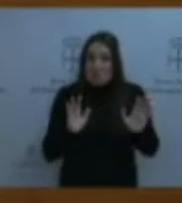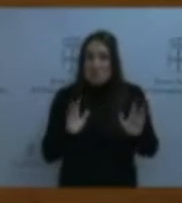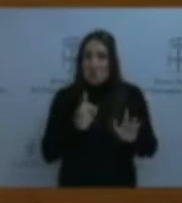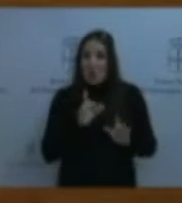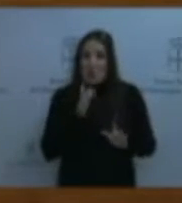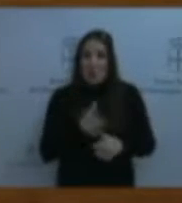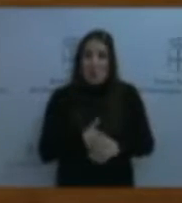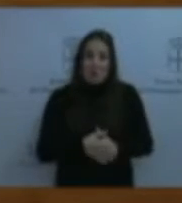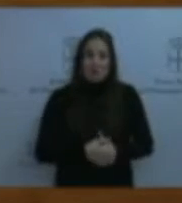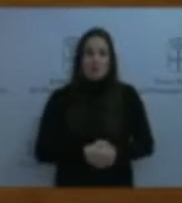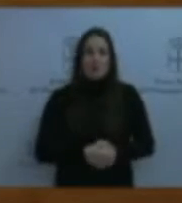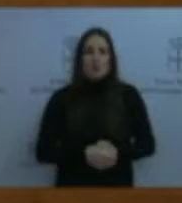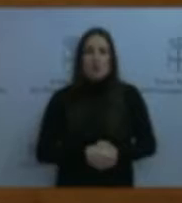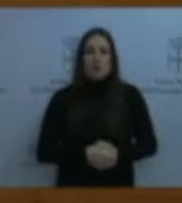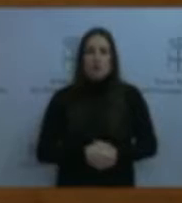Bueno,